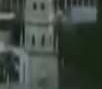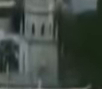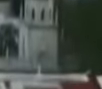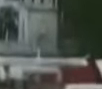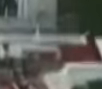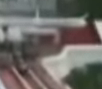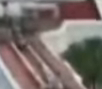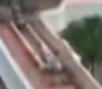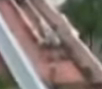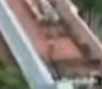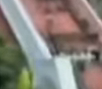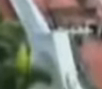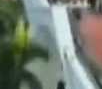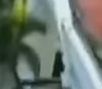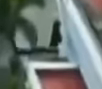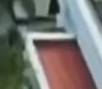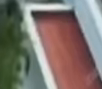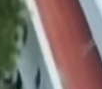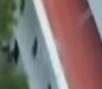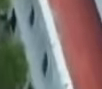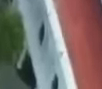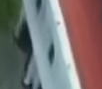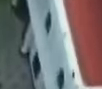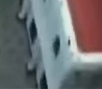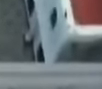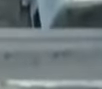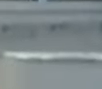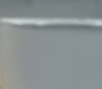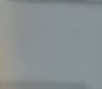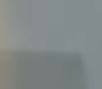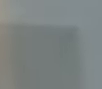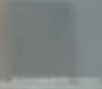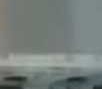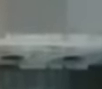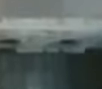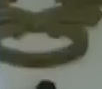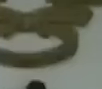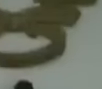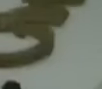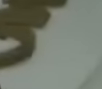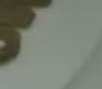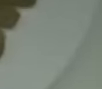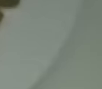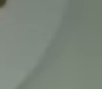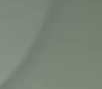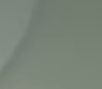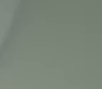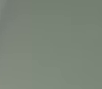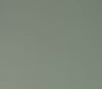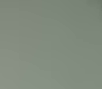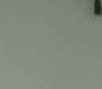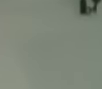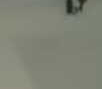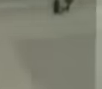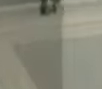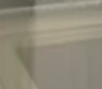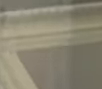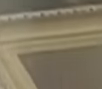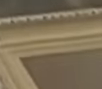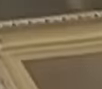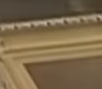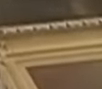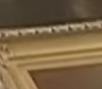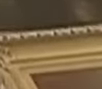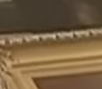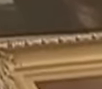pasado 21 de marzo del presente año, desde el hemiciclo de sesiones, el Poder Legislativo sancionó la Ley Orgánica para